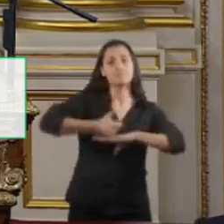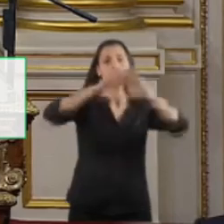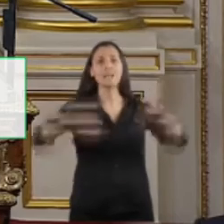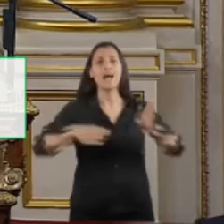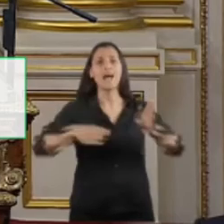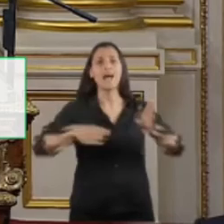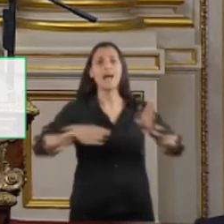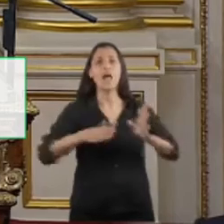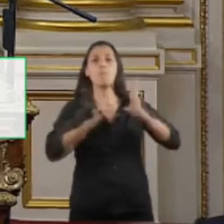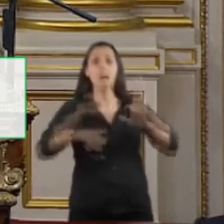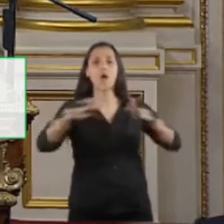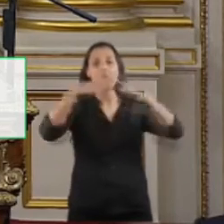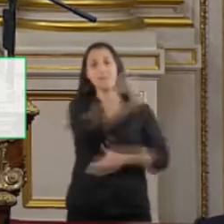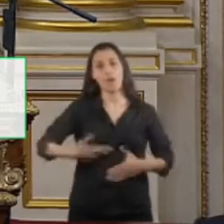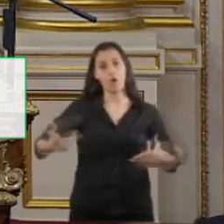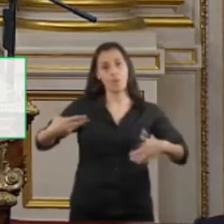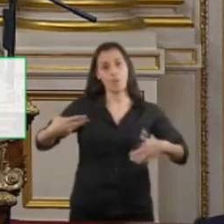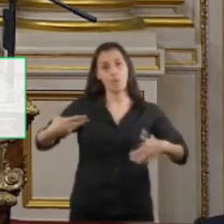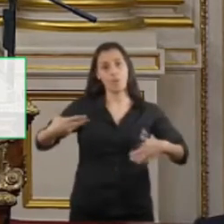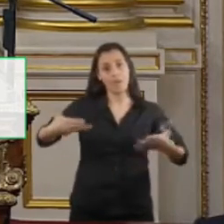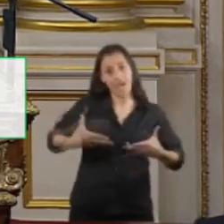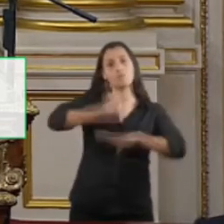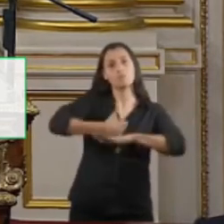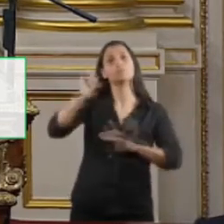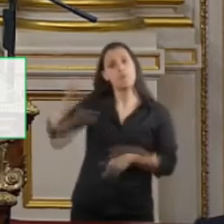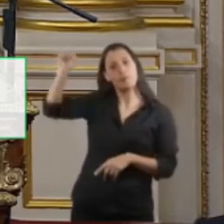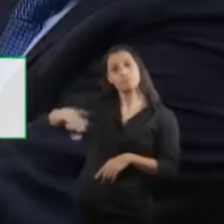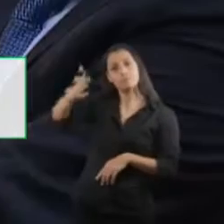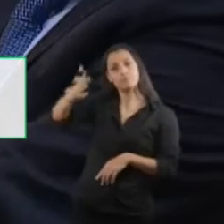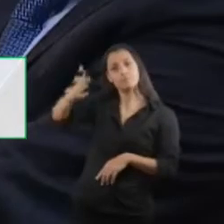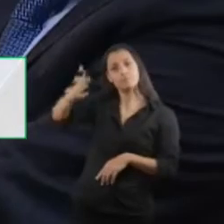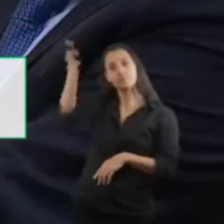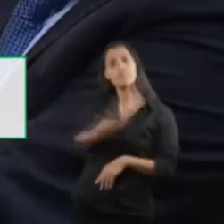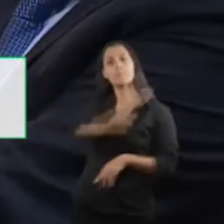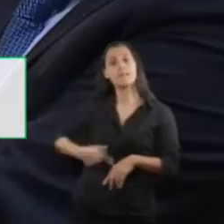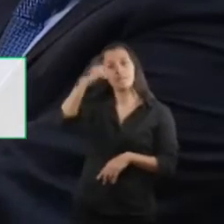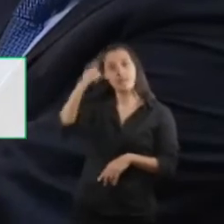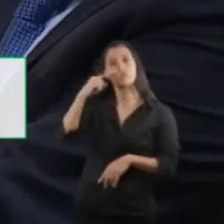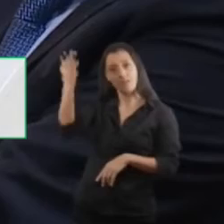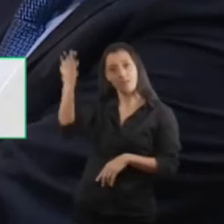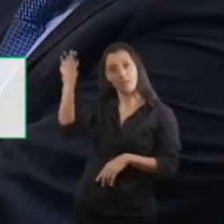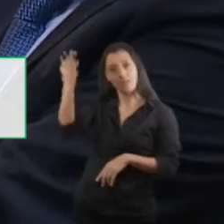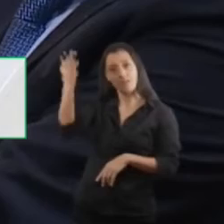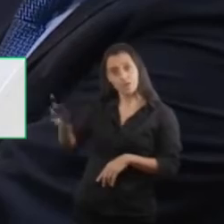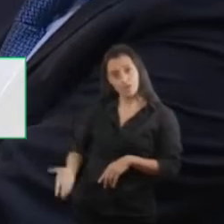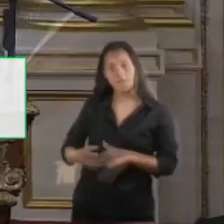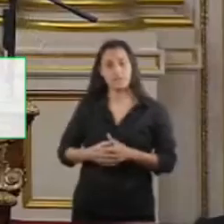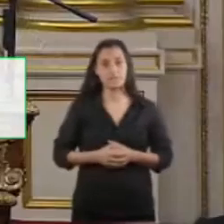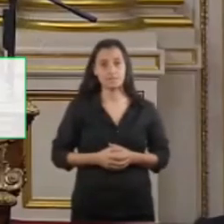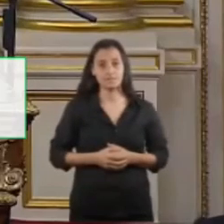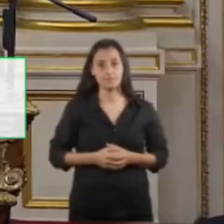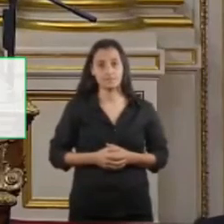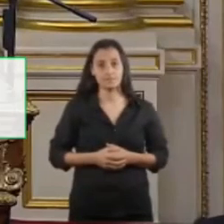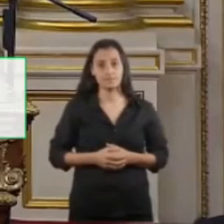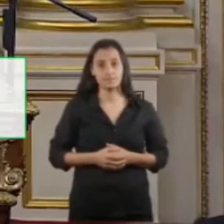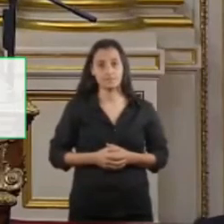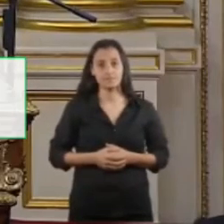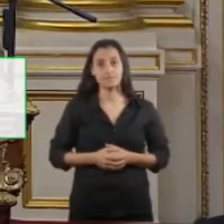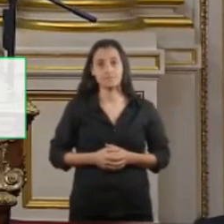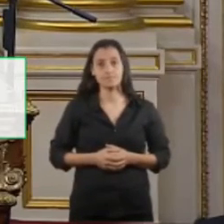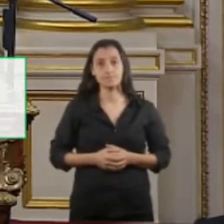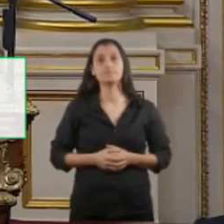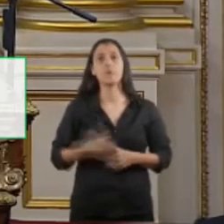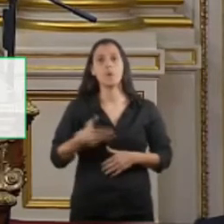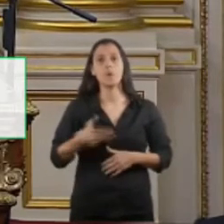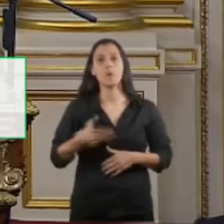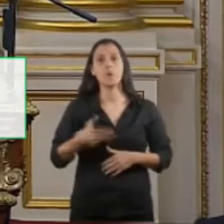Internacional, pero este segundo semestre ya iniciamos con una, en estos días se va a dar a